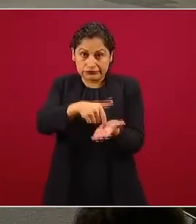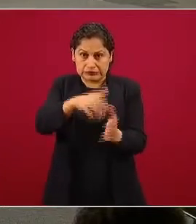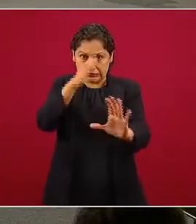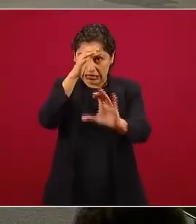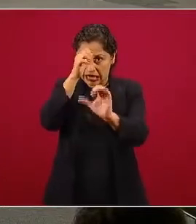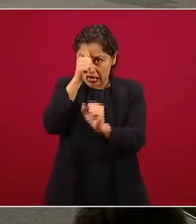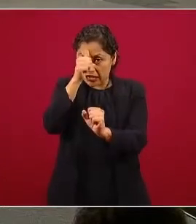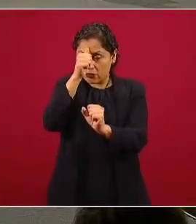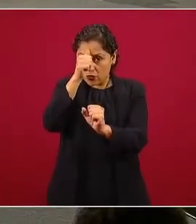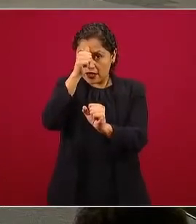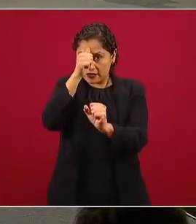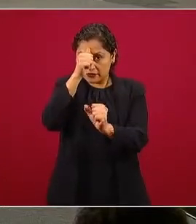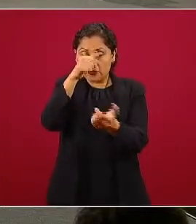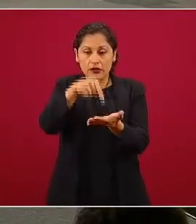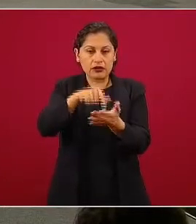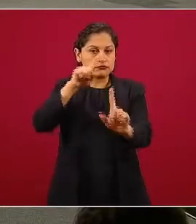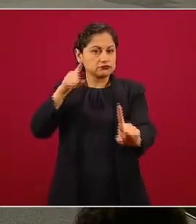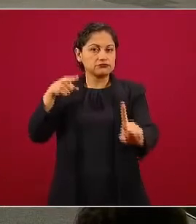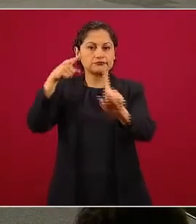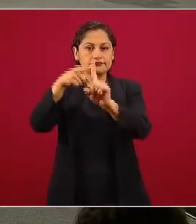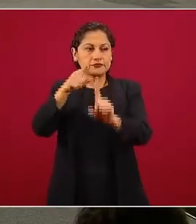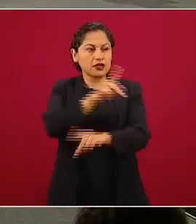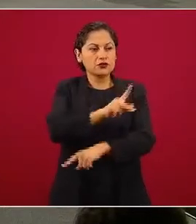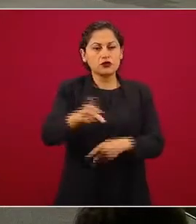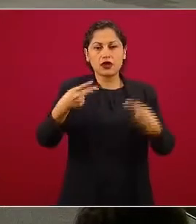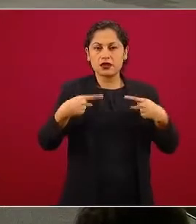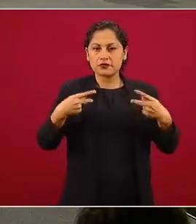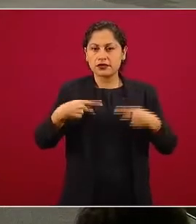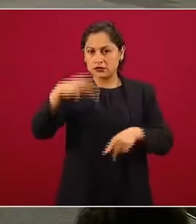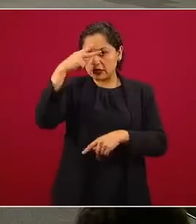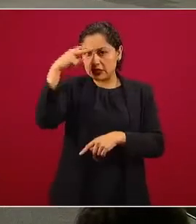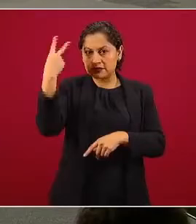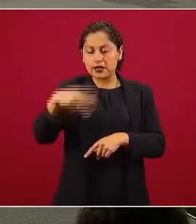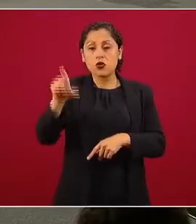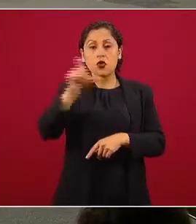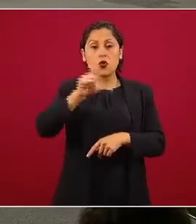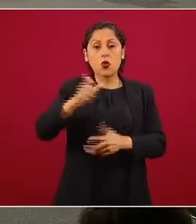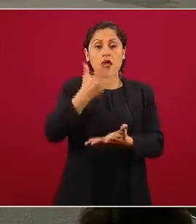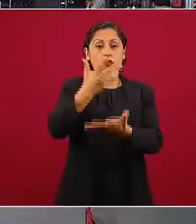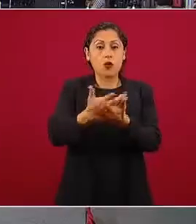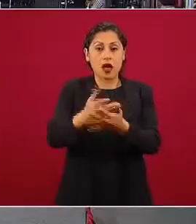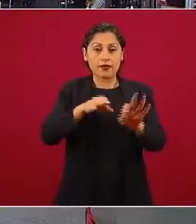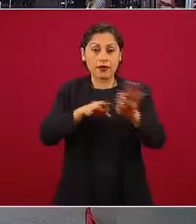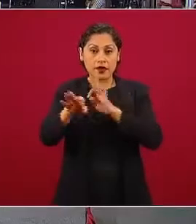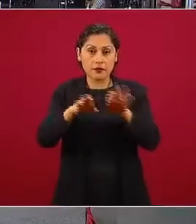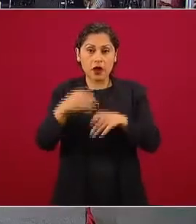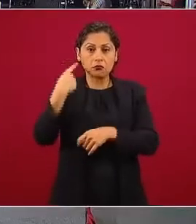mejorar el nivel de vida de los mexicanos en su etapa de adultos mayores. Gracias, presidente.